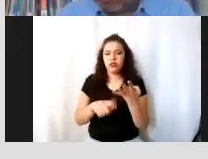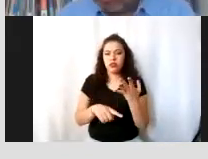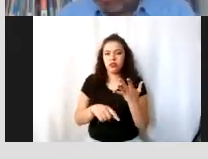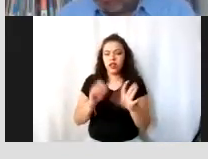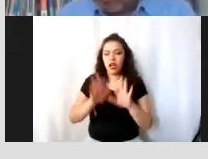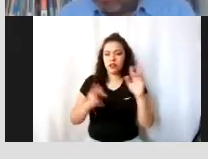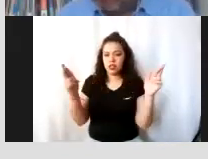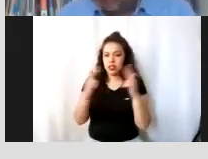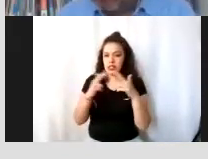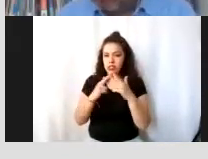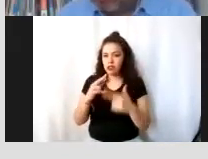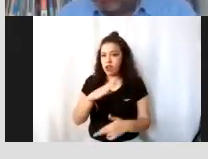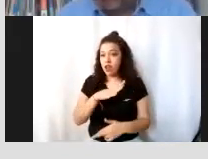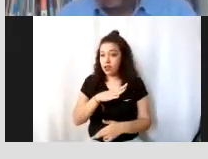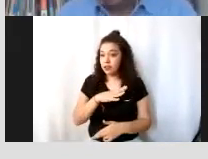religiosos.